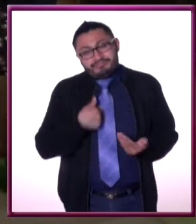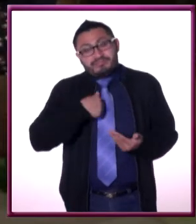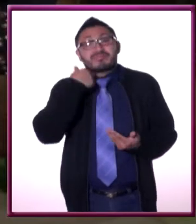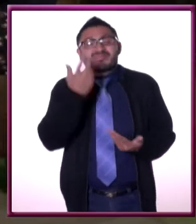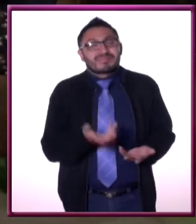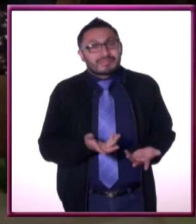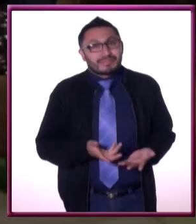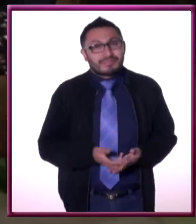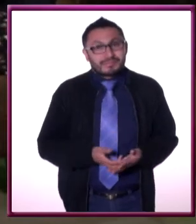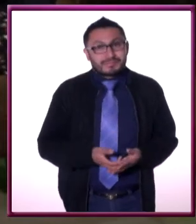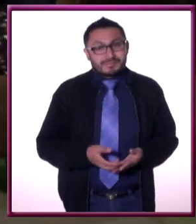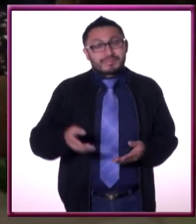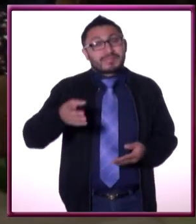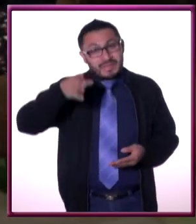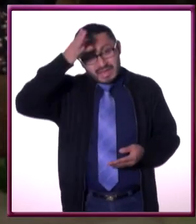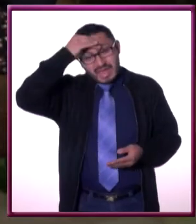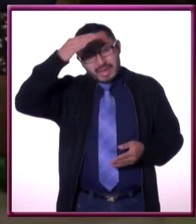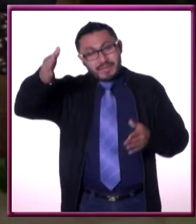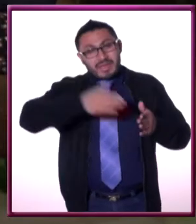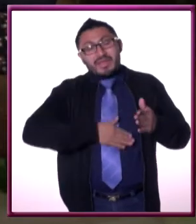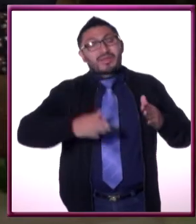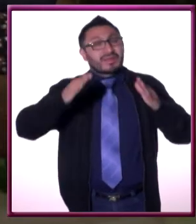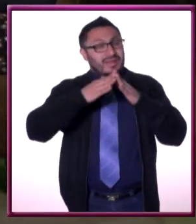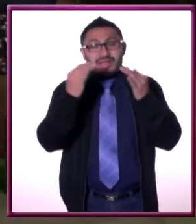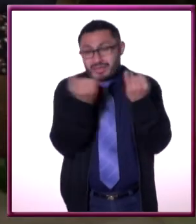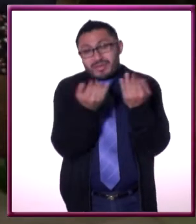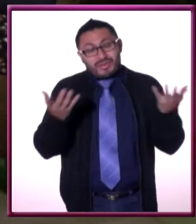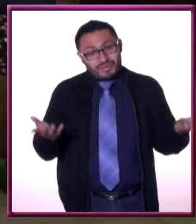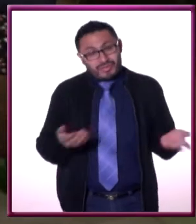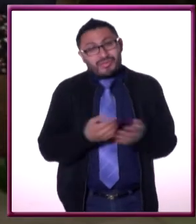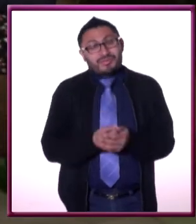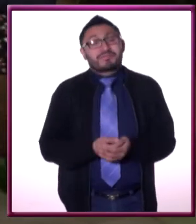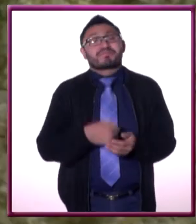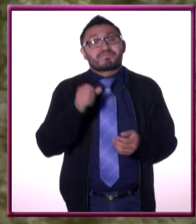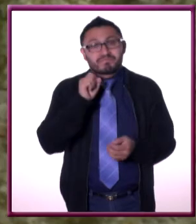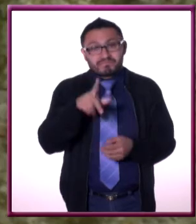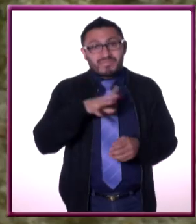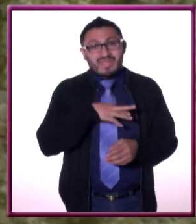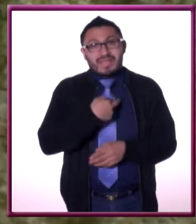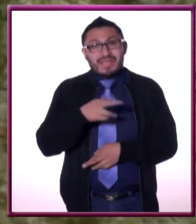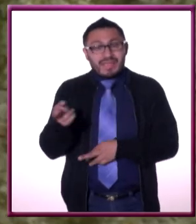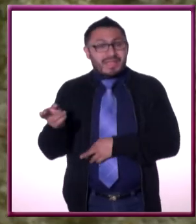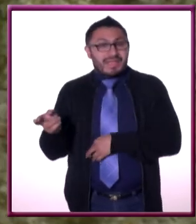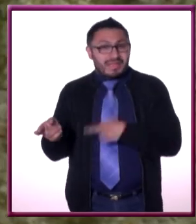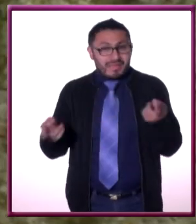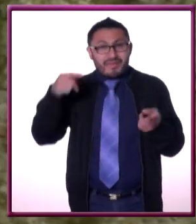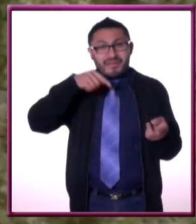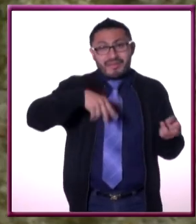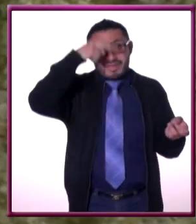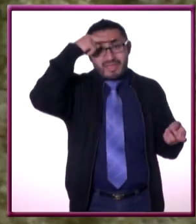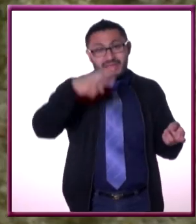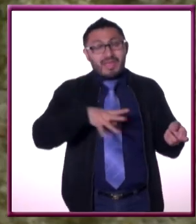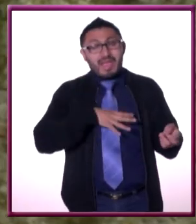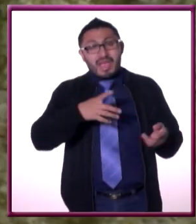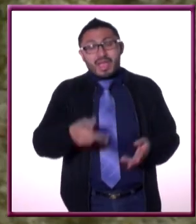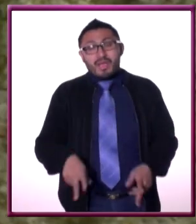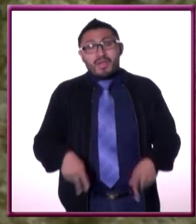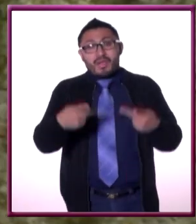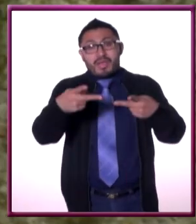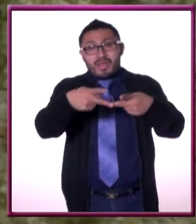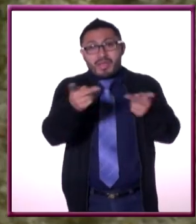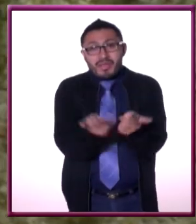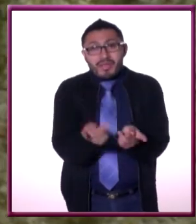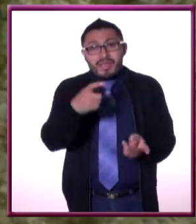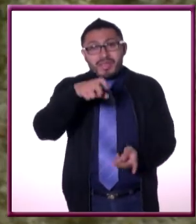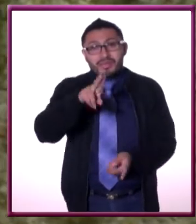supuesto, aprender a cocinarlos en casa también, ¿por qué no? Sí. Y también hay como restaurantes en México donde ya te venden un plato